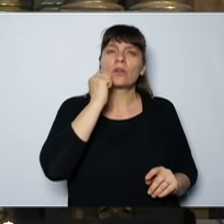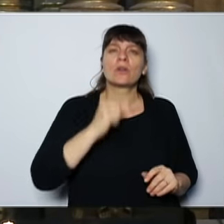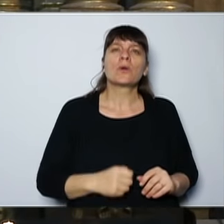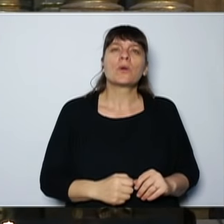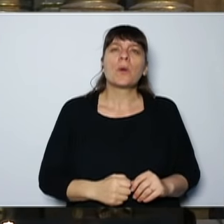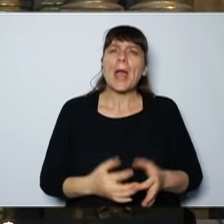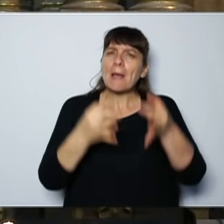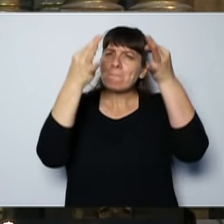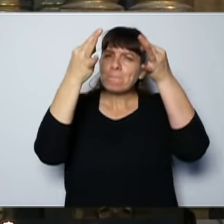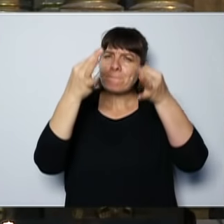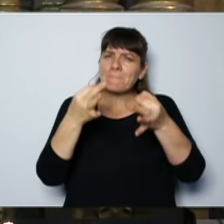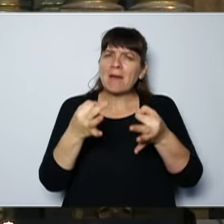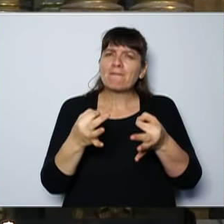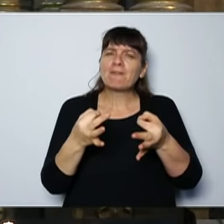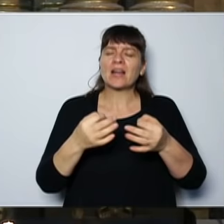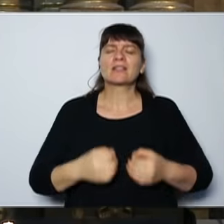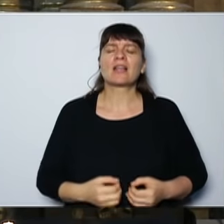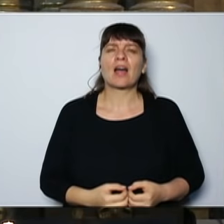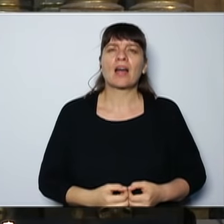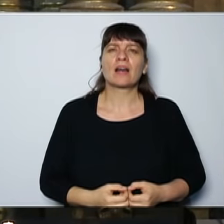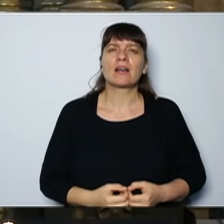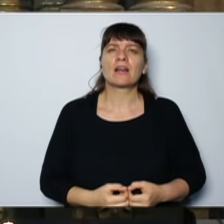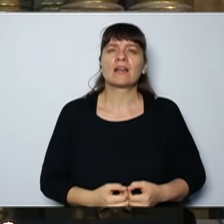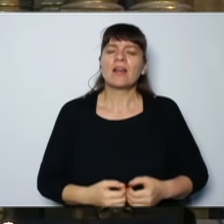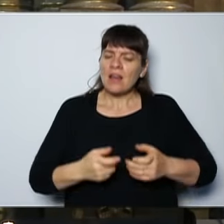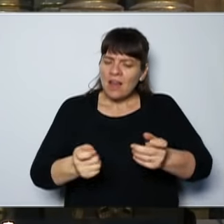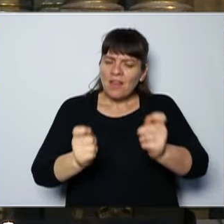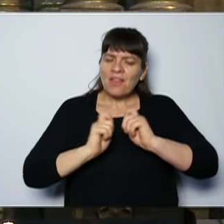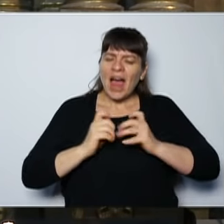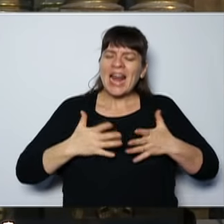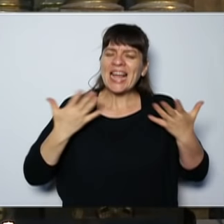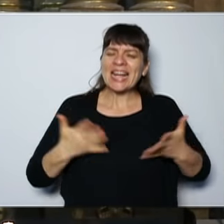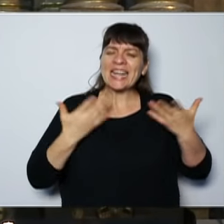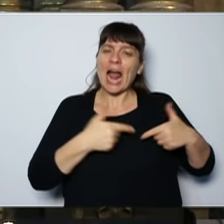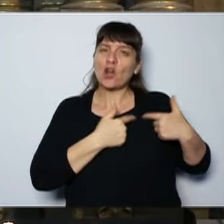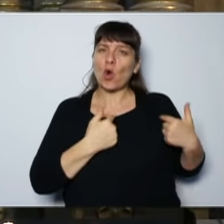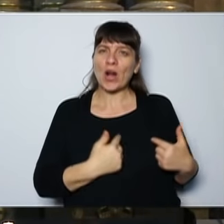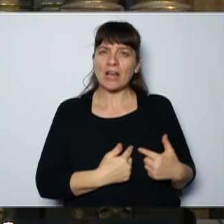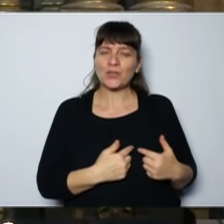Señor es perfecta, da alegría al